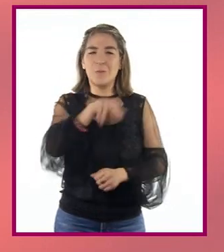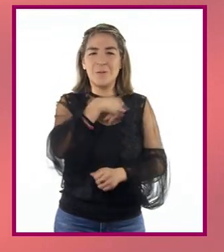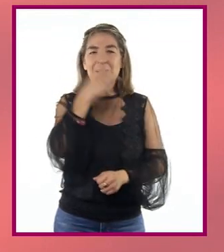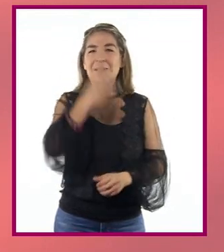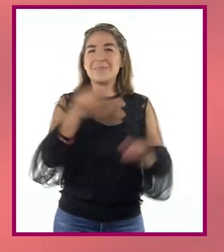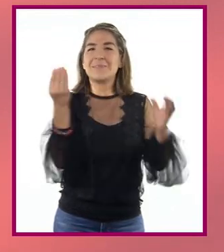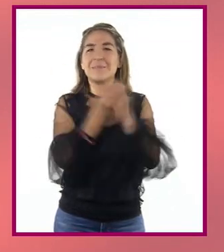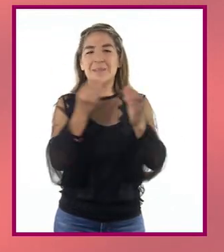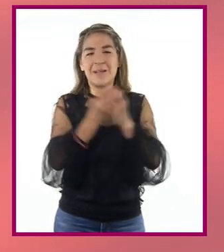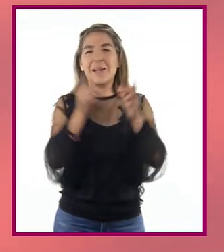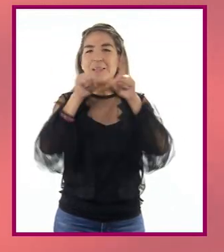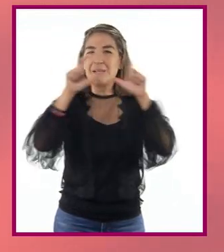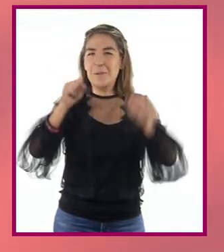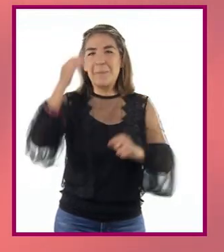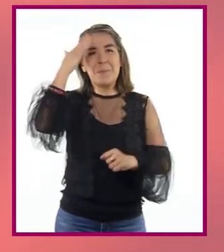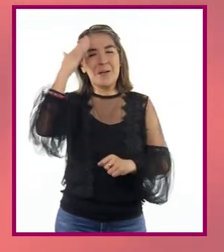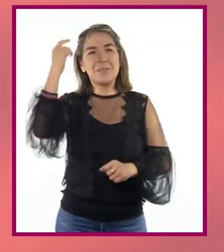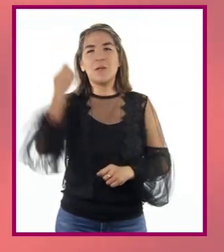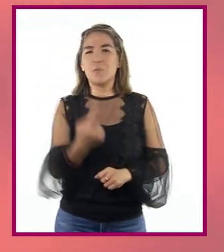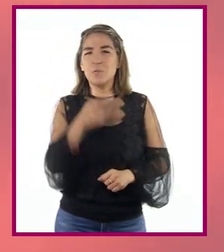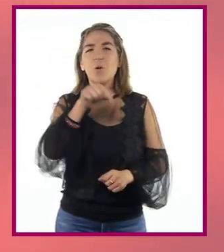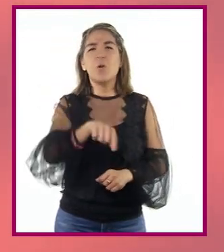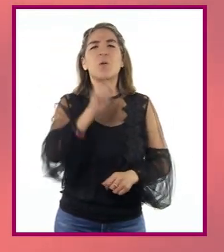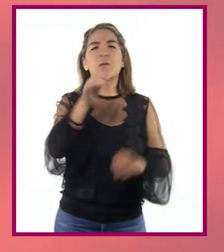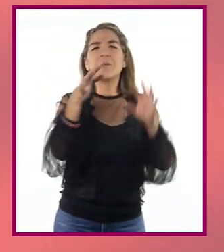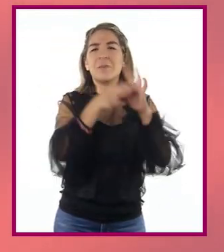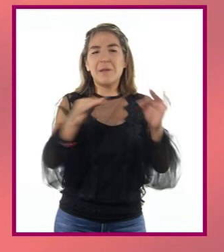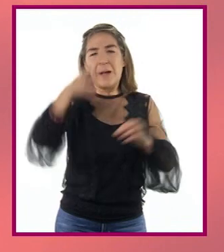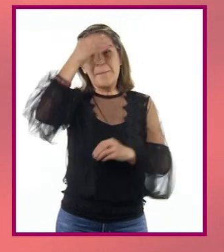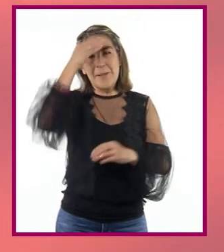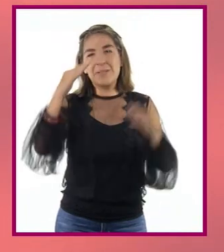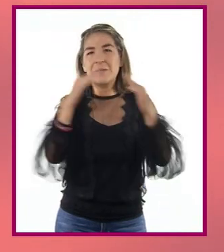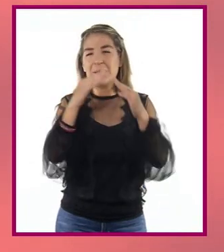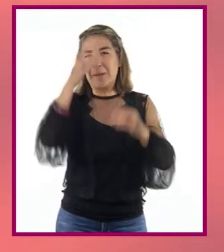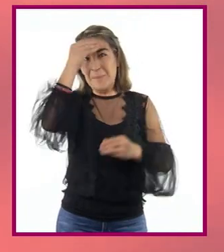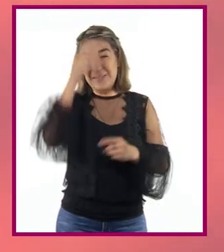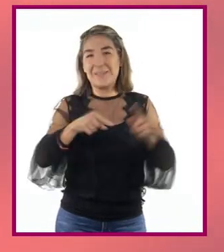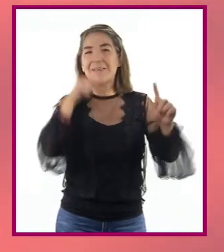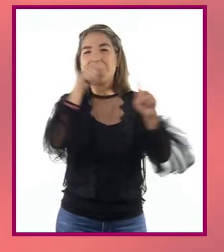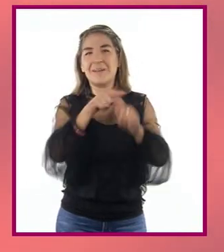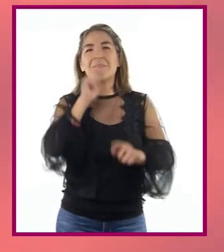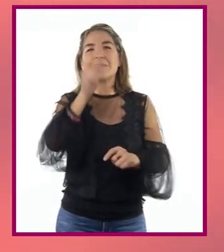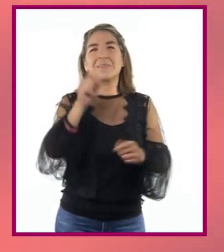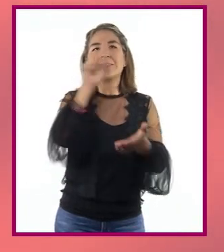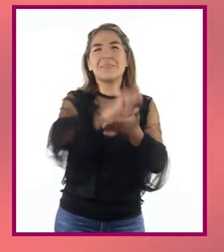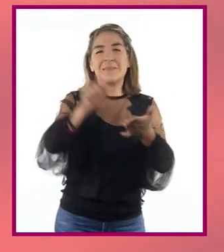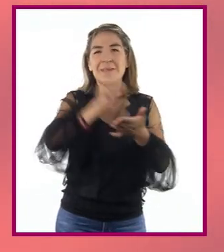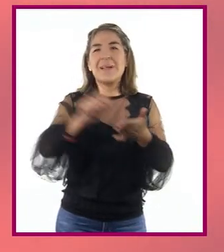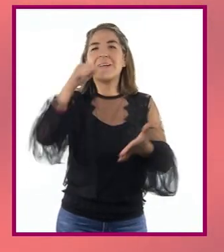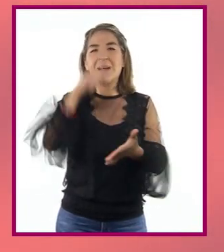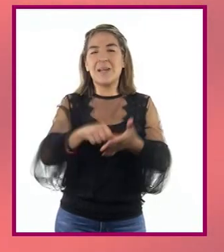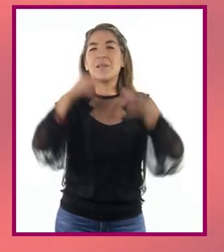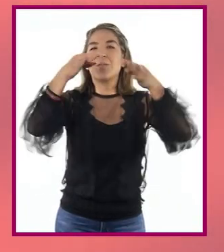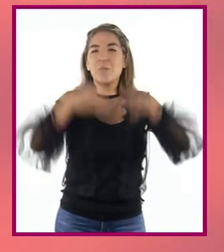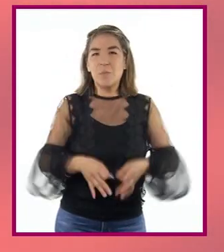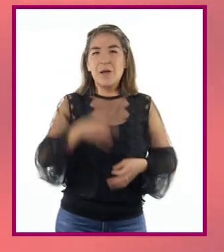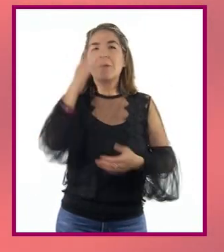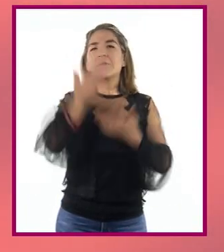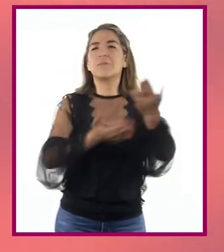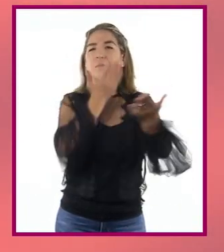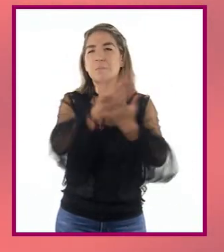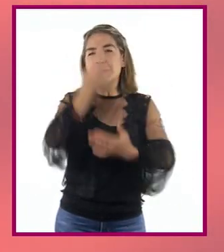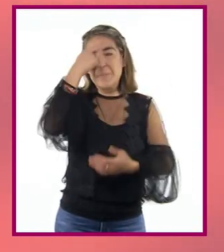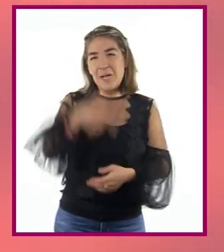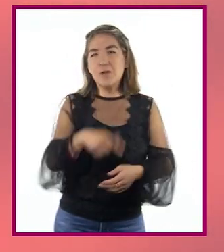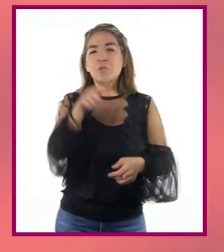sesión de Lengua Materna 1 en la que hemos compartido el aprendizaje esperado. Escribe cartas formales con el propósito